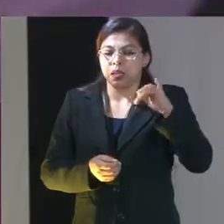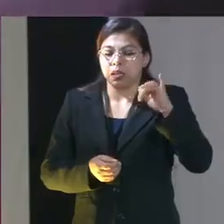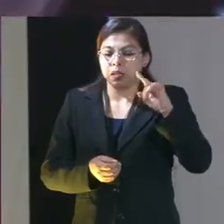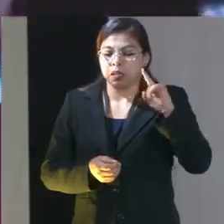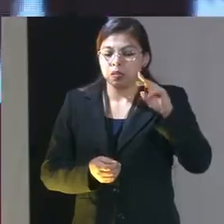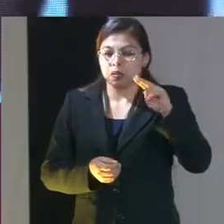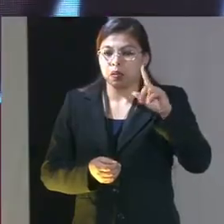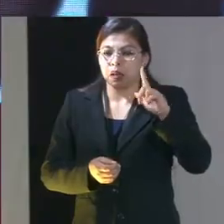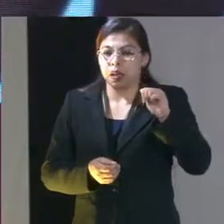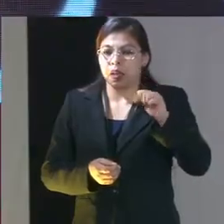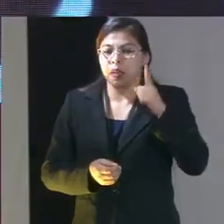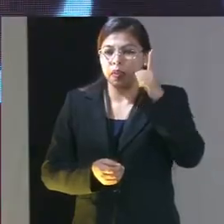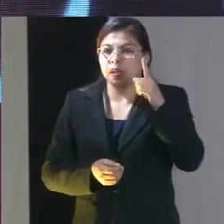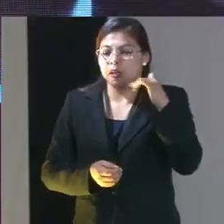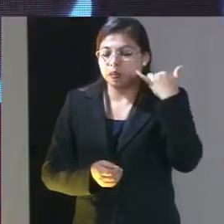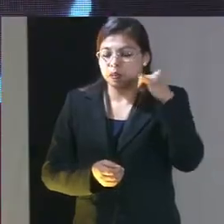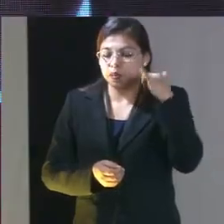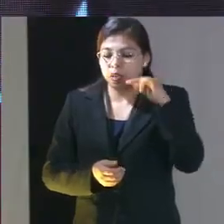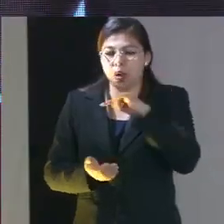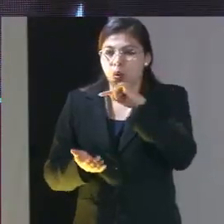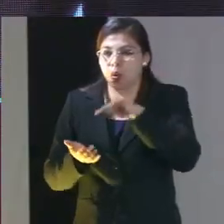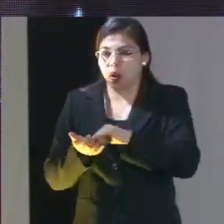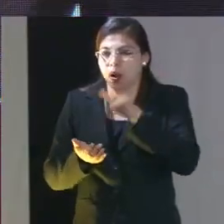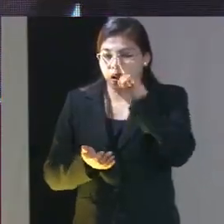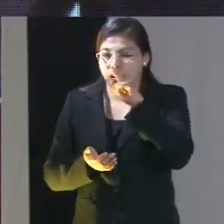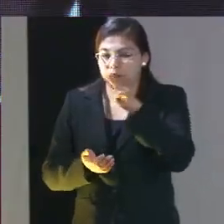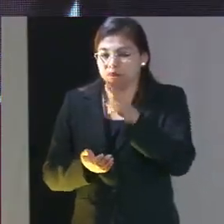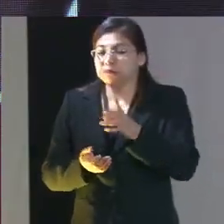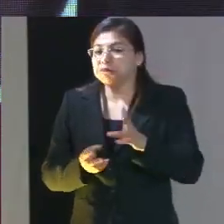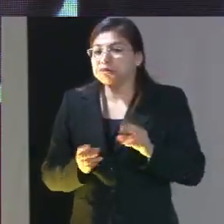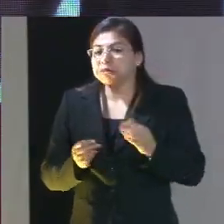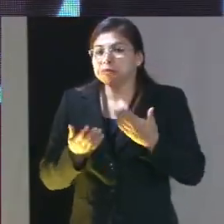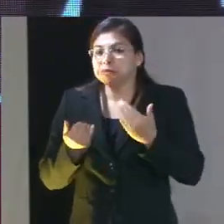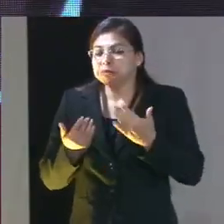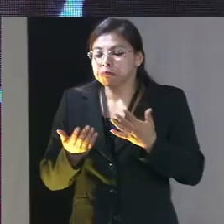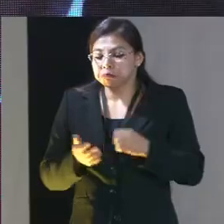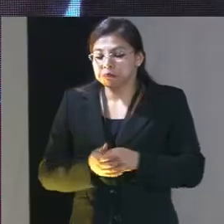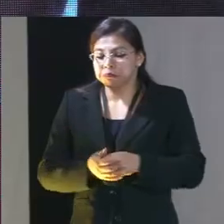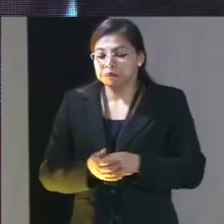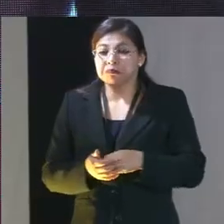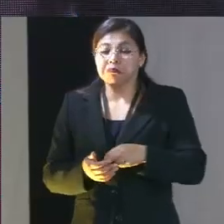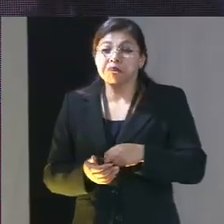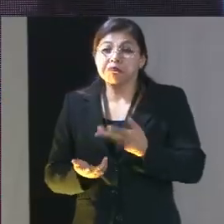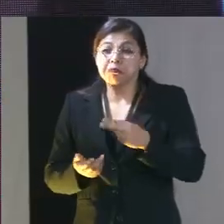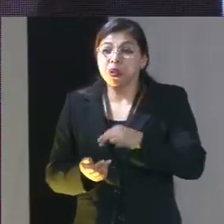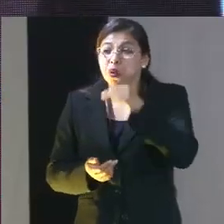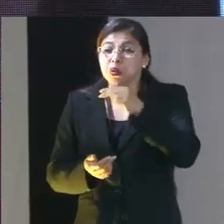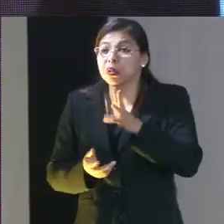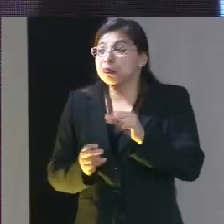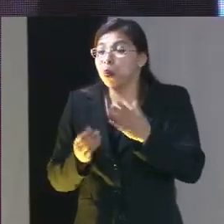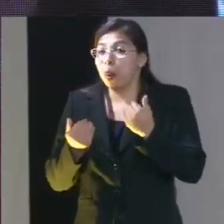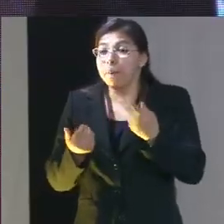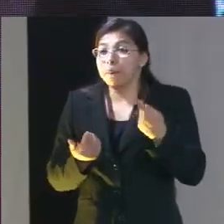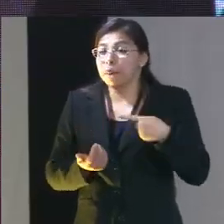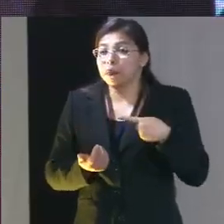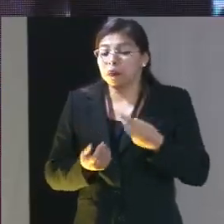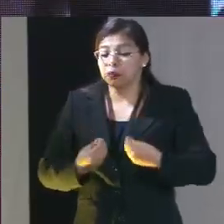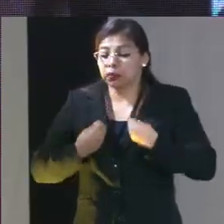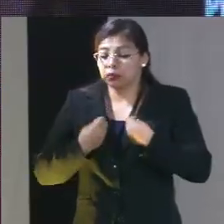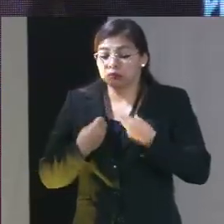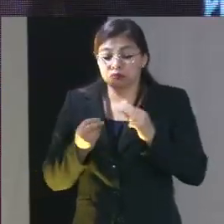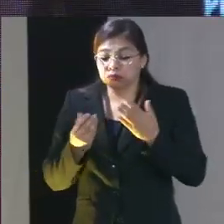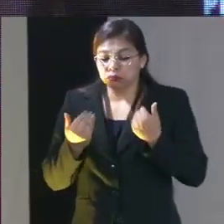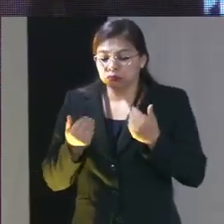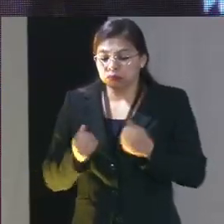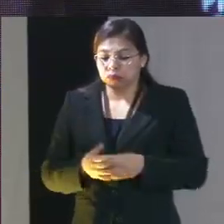que estudió muy bien Armando Bartra. Fuera de esa región, el trópico está despoblado y los nortes están despoblados. Entonces, no